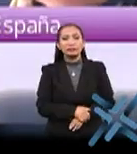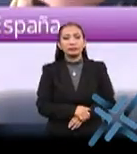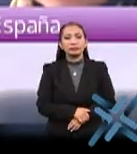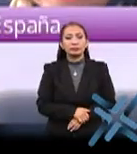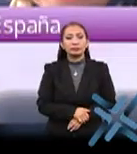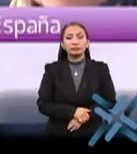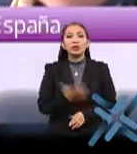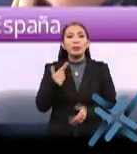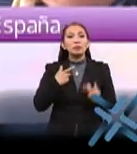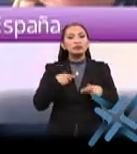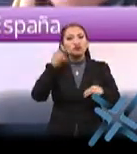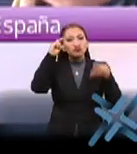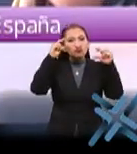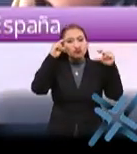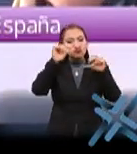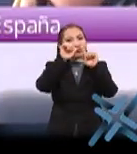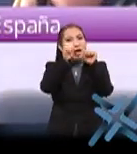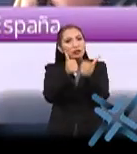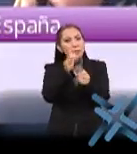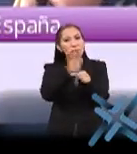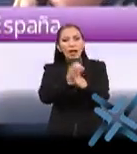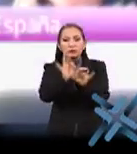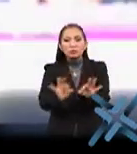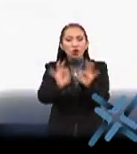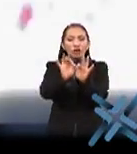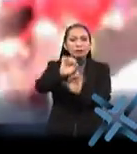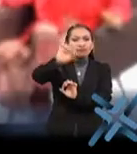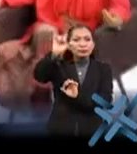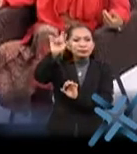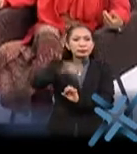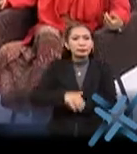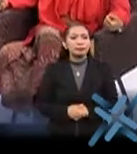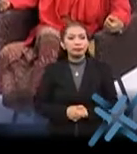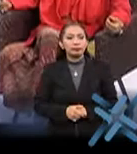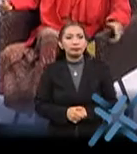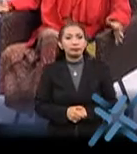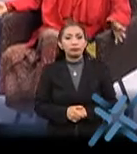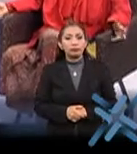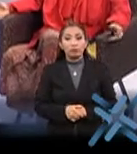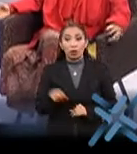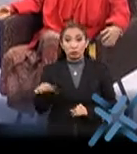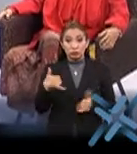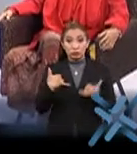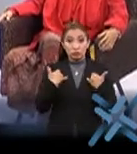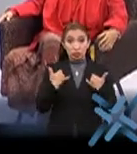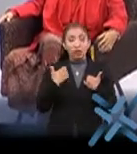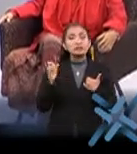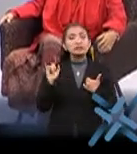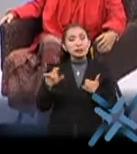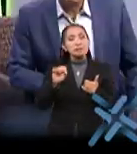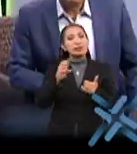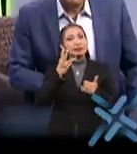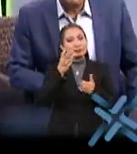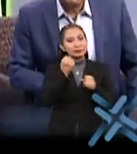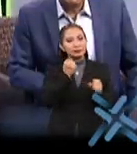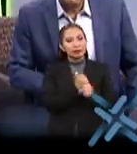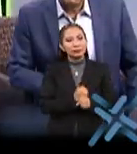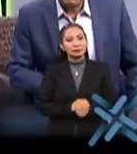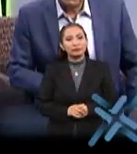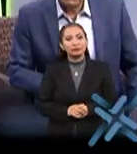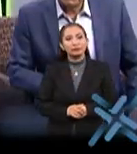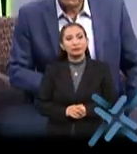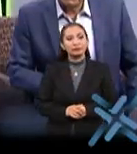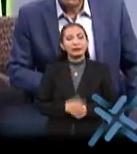los intelectuales y artistas más representativos. Entonces, era muy joven. Sí, cuando tenía 23 años. Sí,